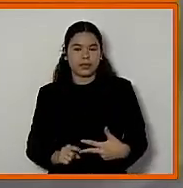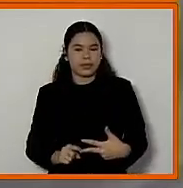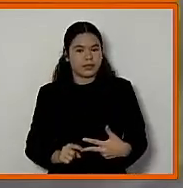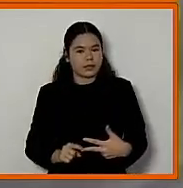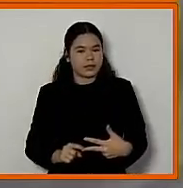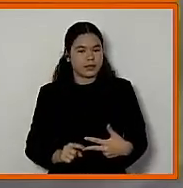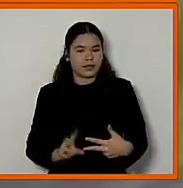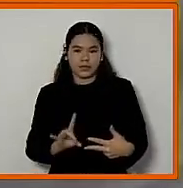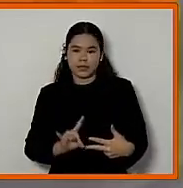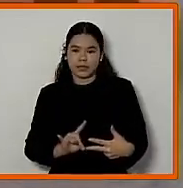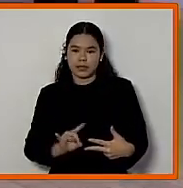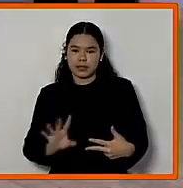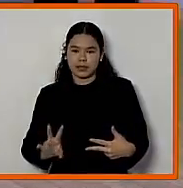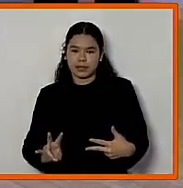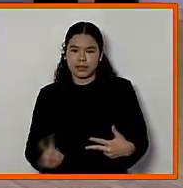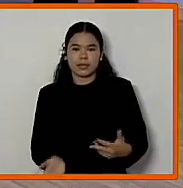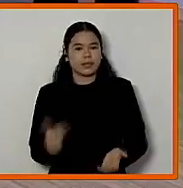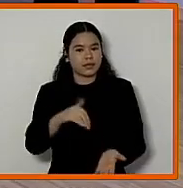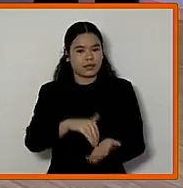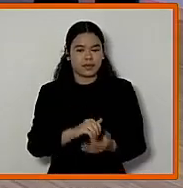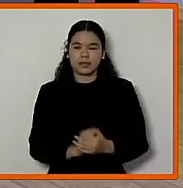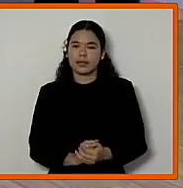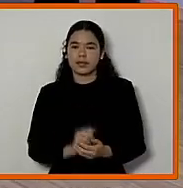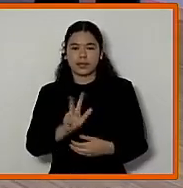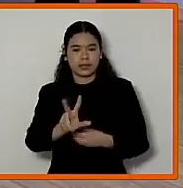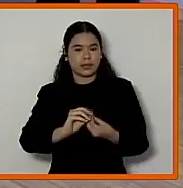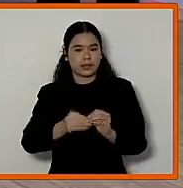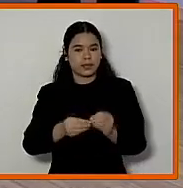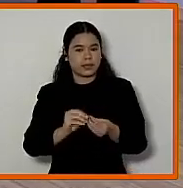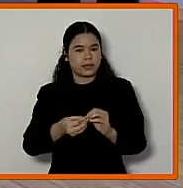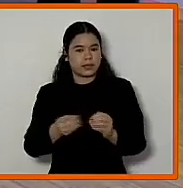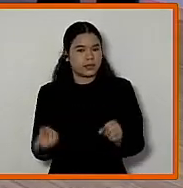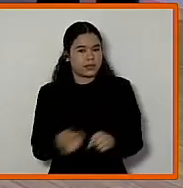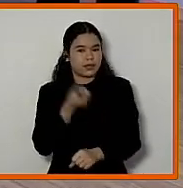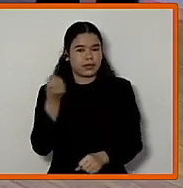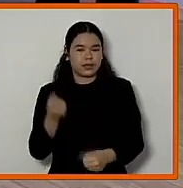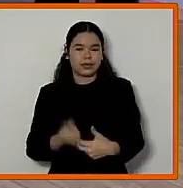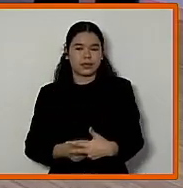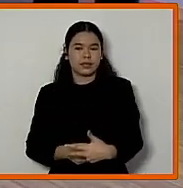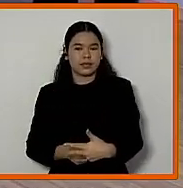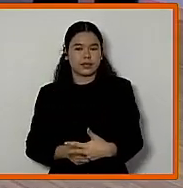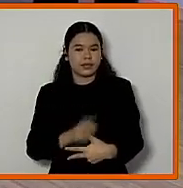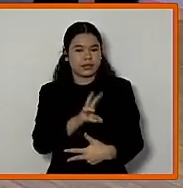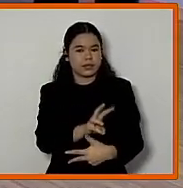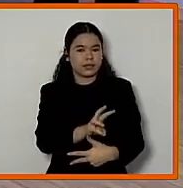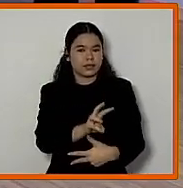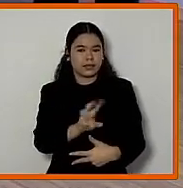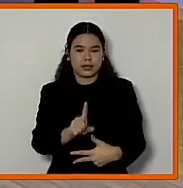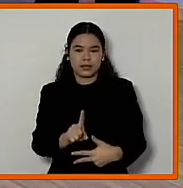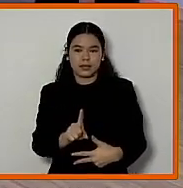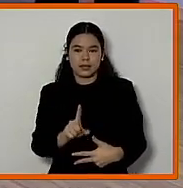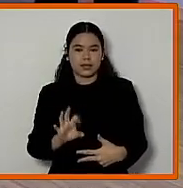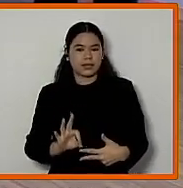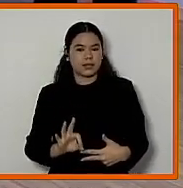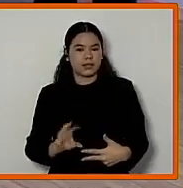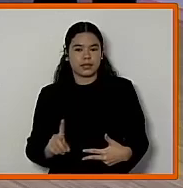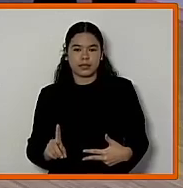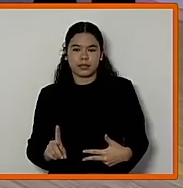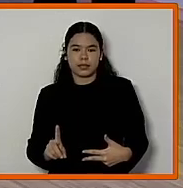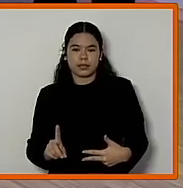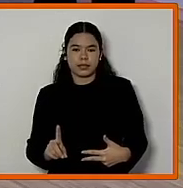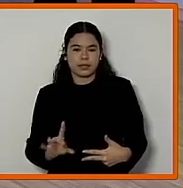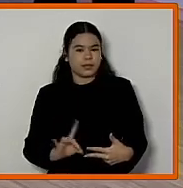es el 87. Con mucho gusto te repito, tus tres números favorecidos son 61, 91